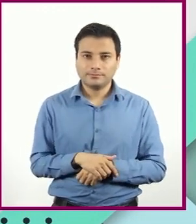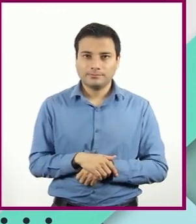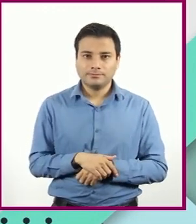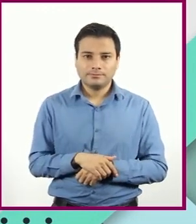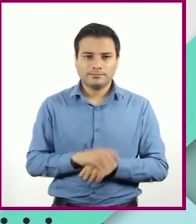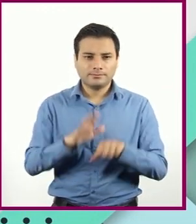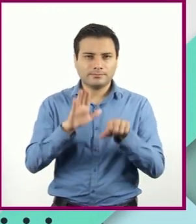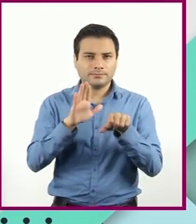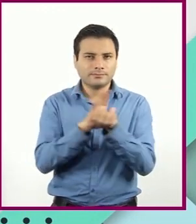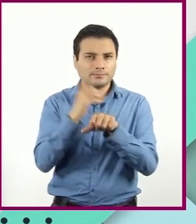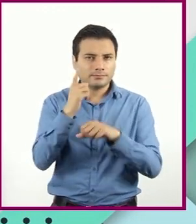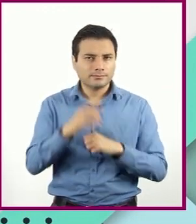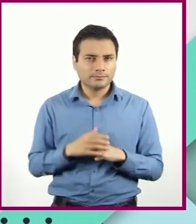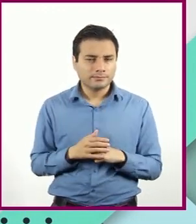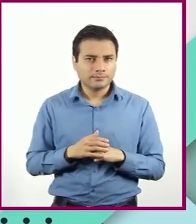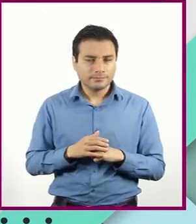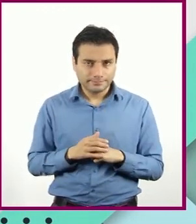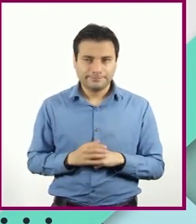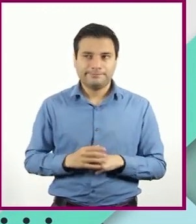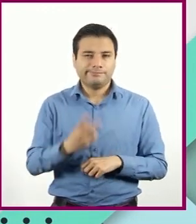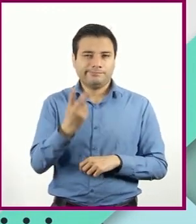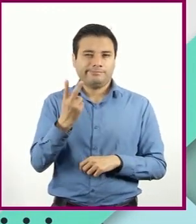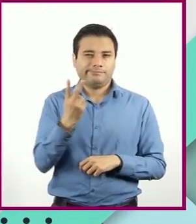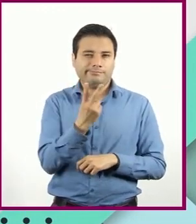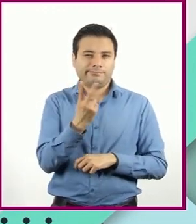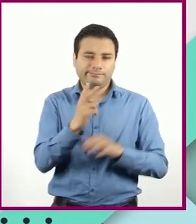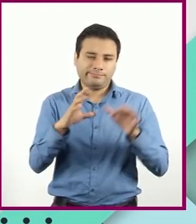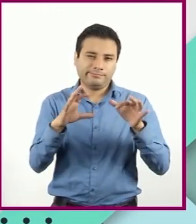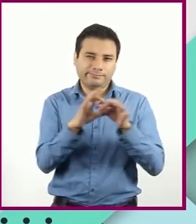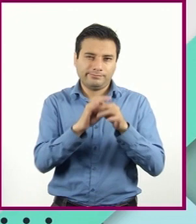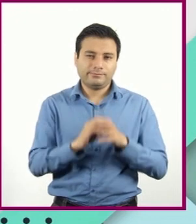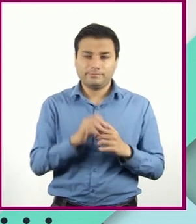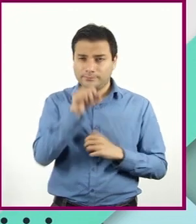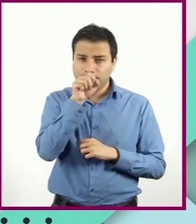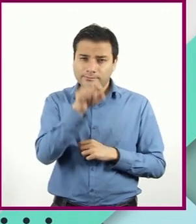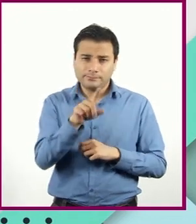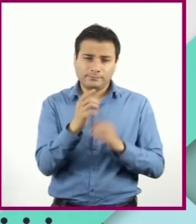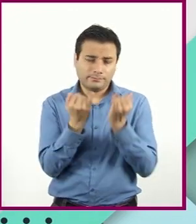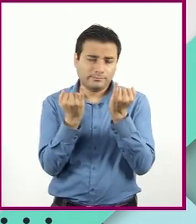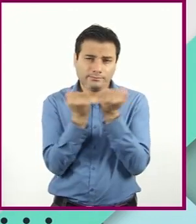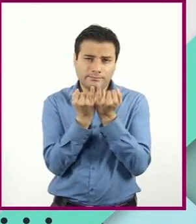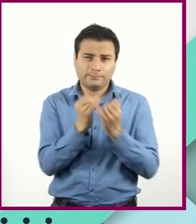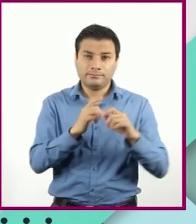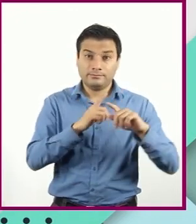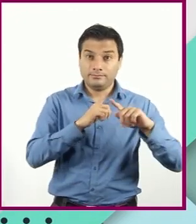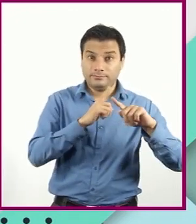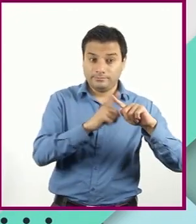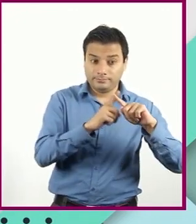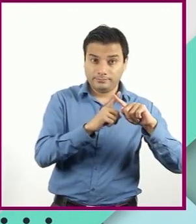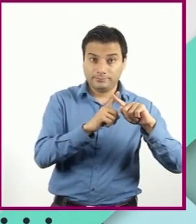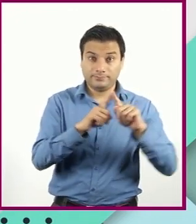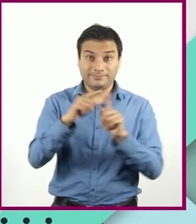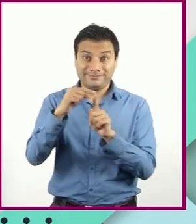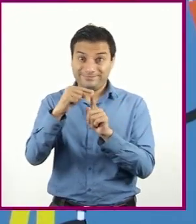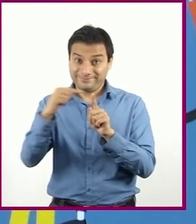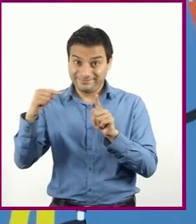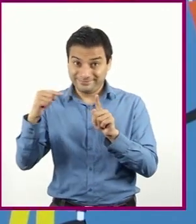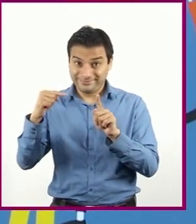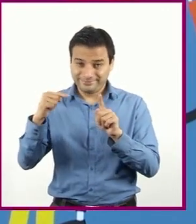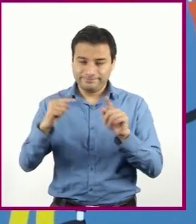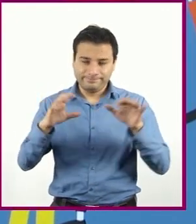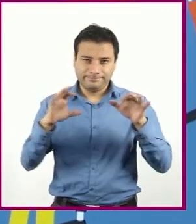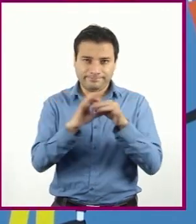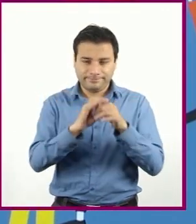que una contrarresta el efecto de la otra. Lo mismo sucede con la multiplicación y la división.